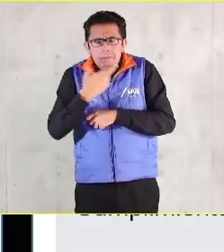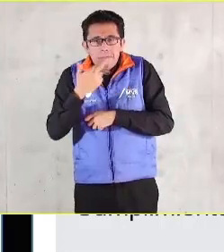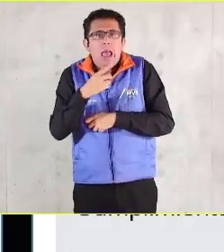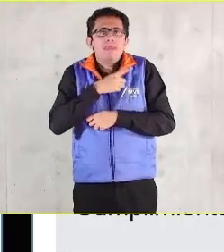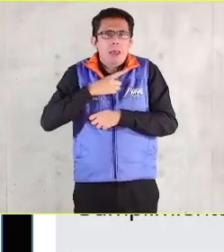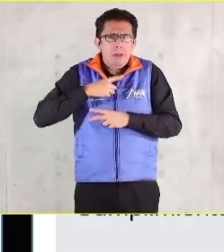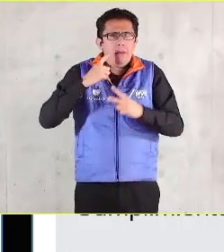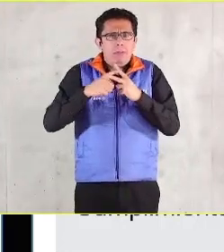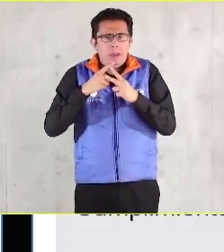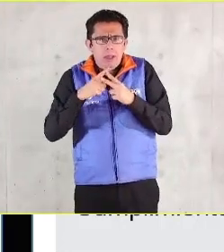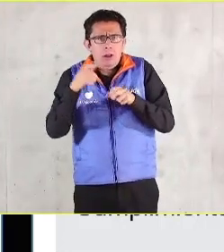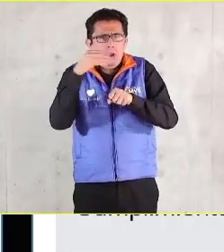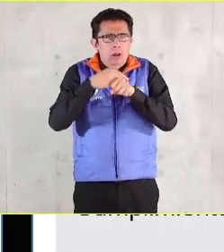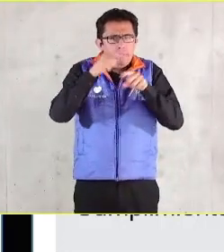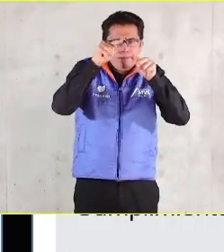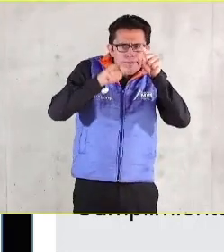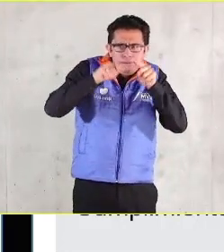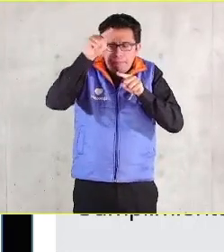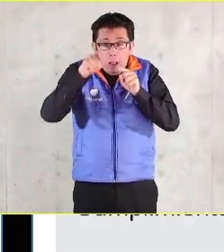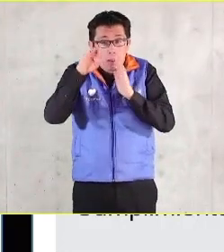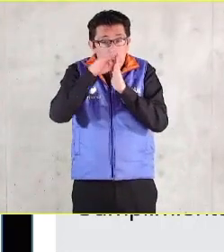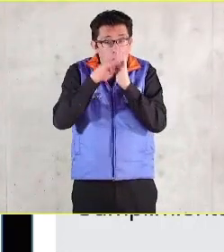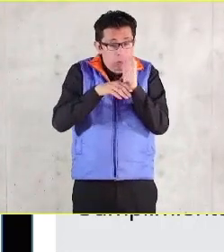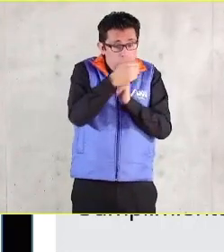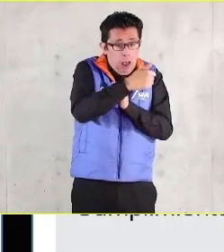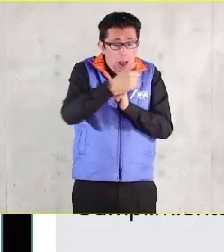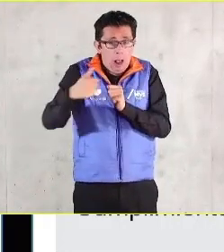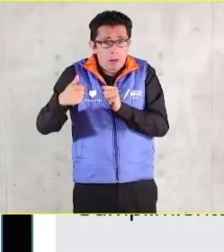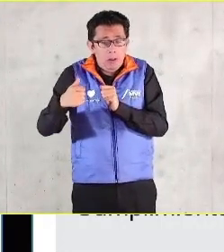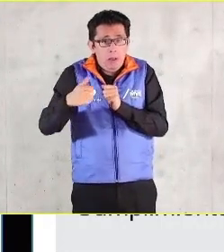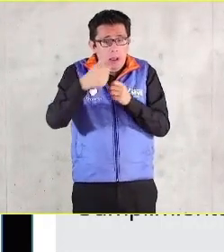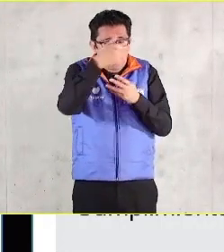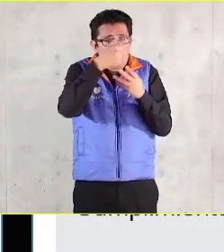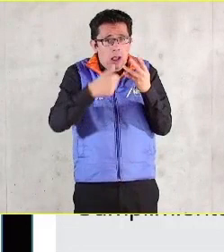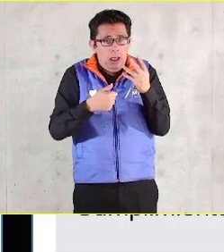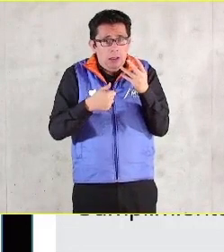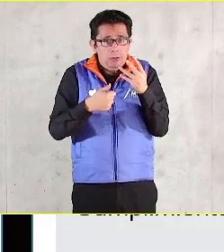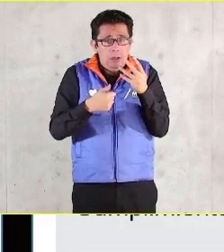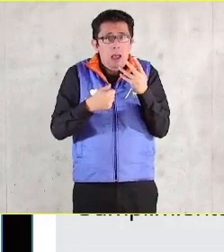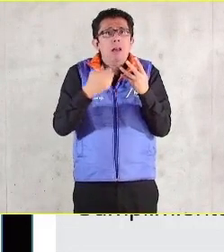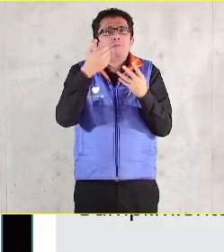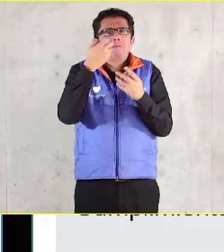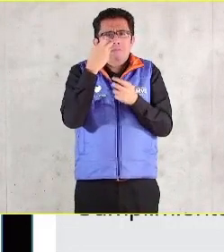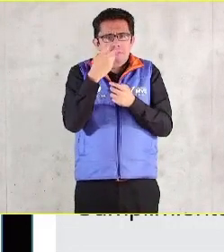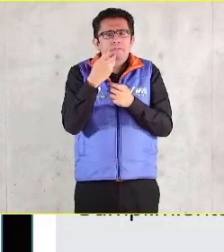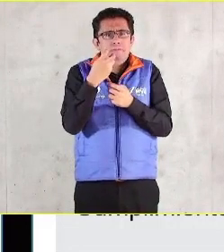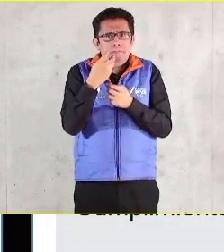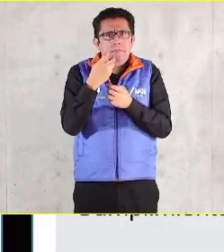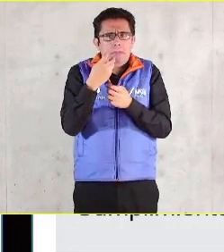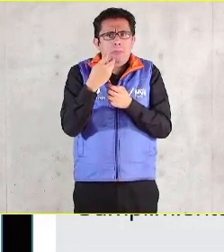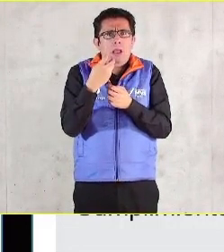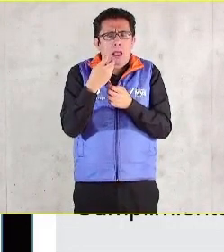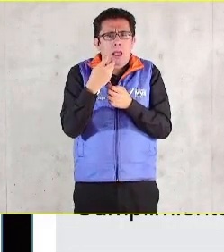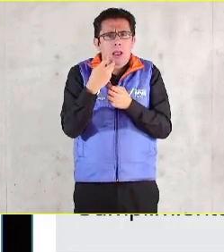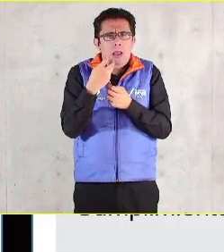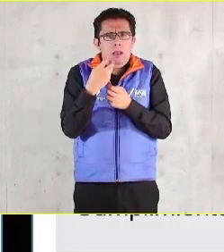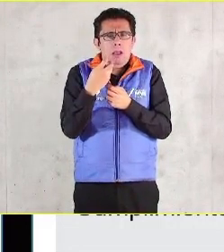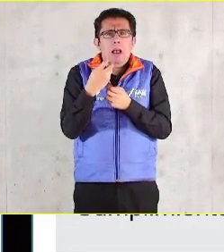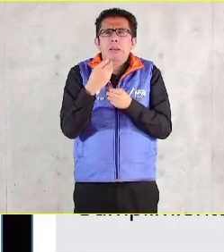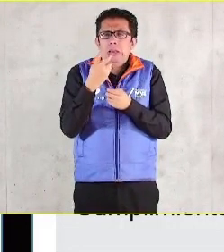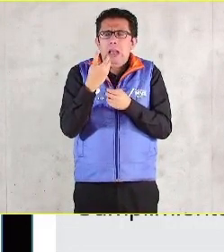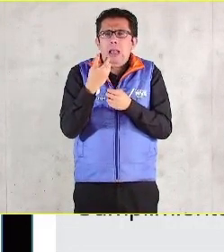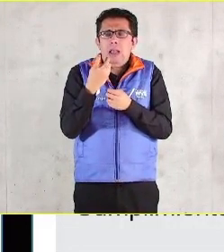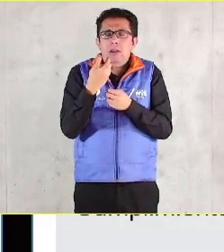medir a través de la estadística que cada pregunta que hacemos de alguna manera satisface o deja claro que sí,